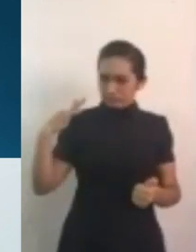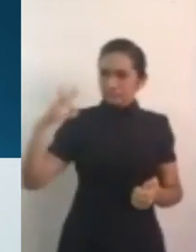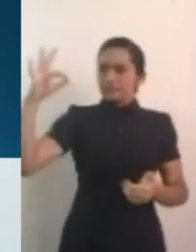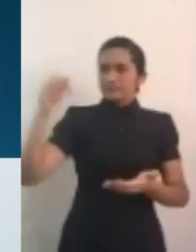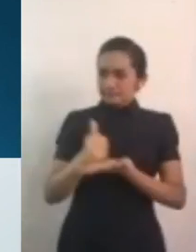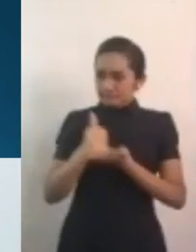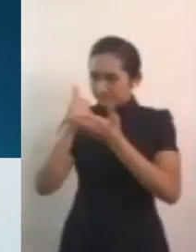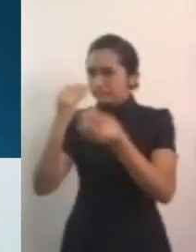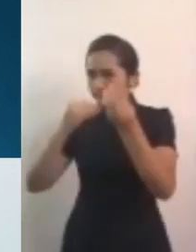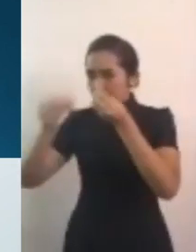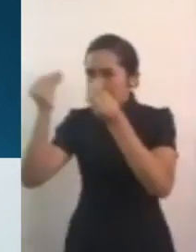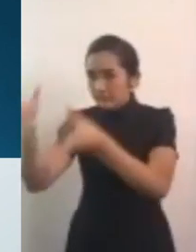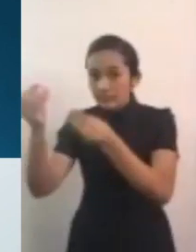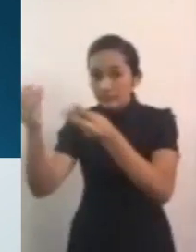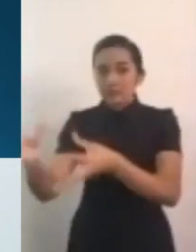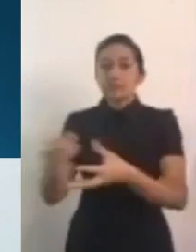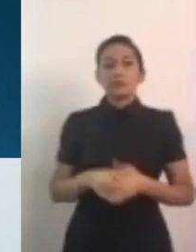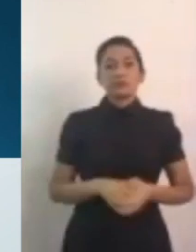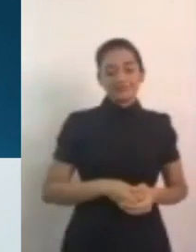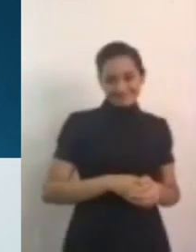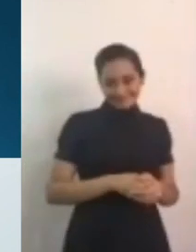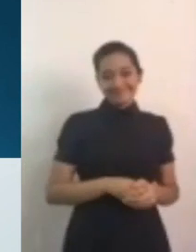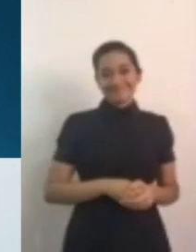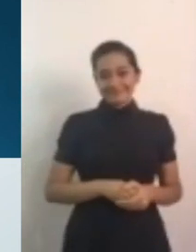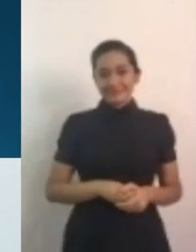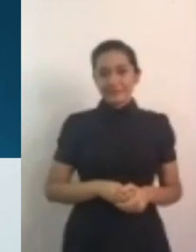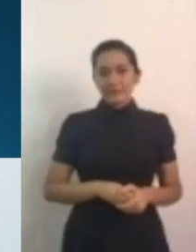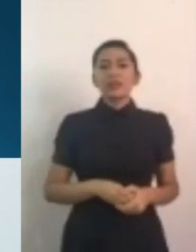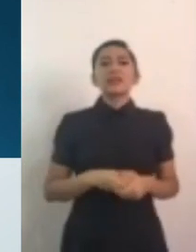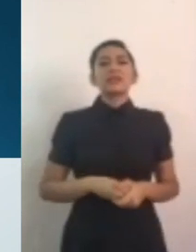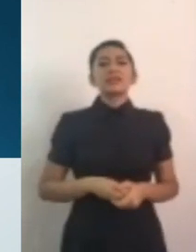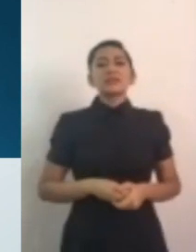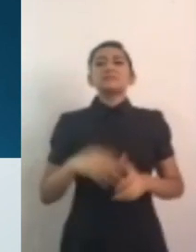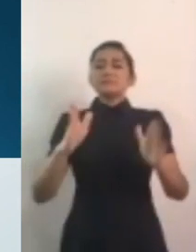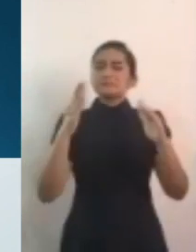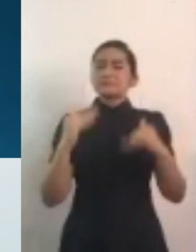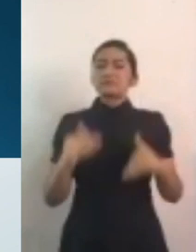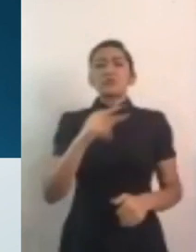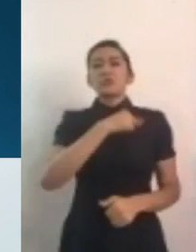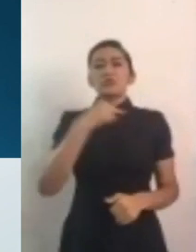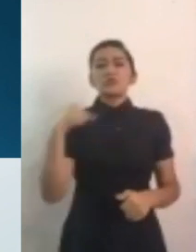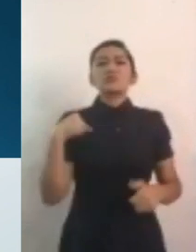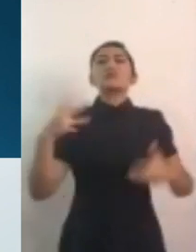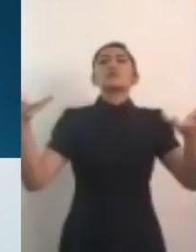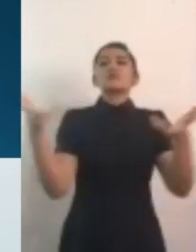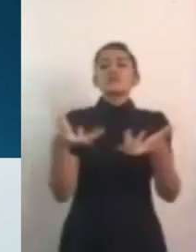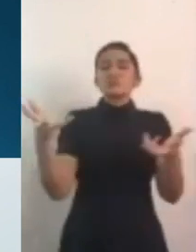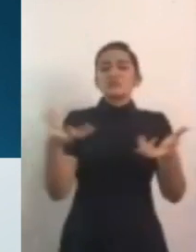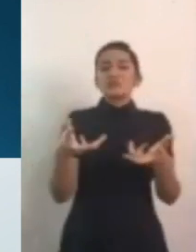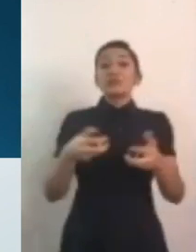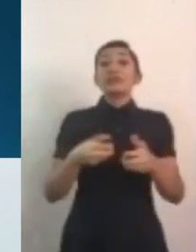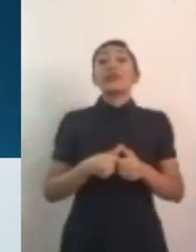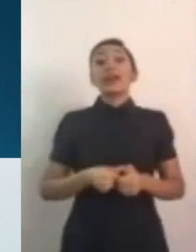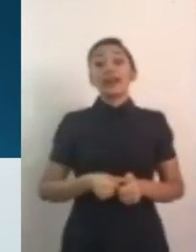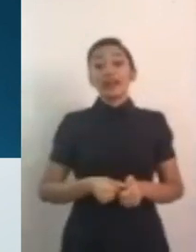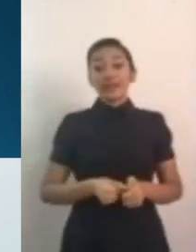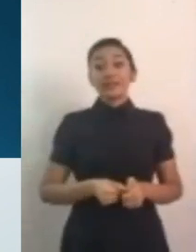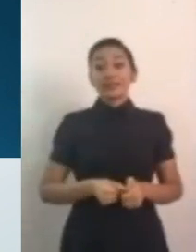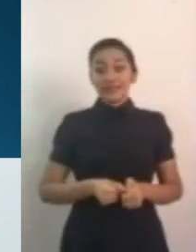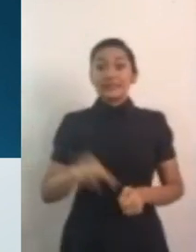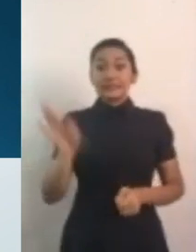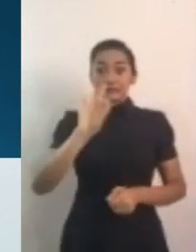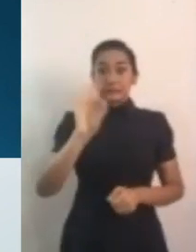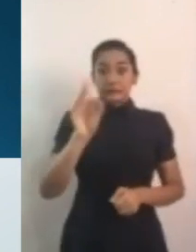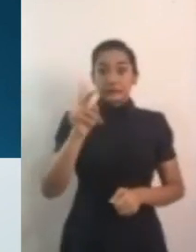Pasamos a la 16. ¿Qué hay que hacer? Lo que tenemos que hacer es ser cuidadosos cuando queremos orientar a alguien en esto.